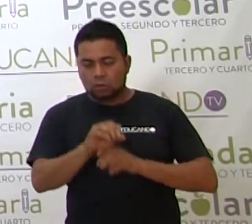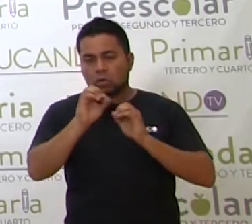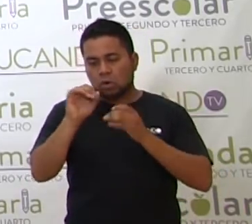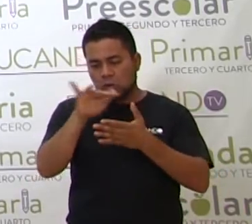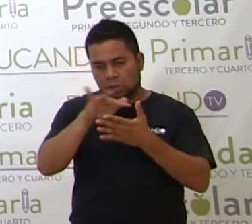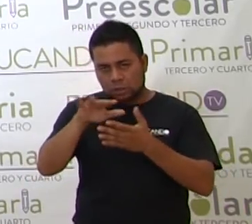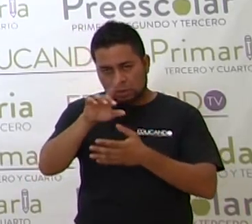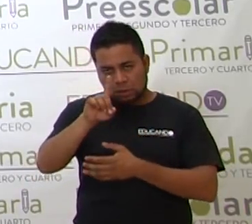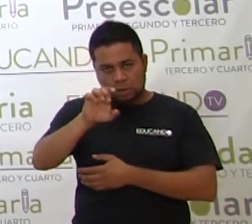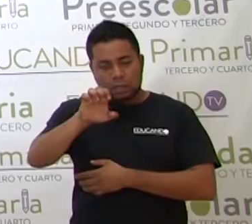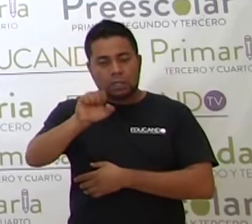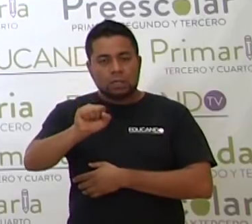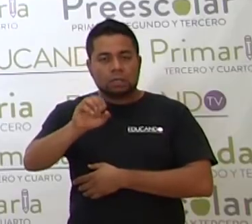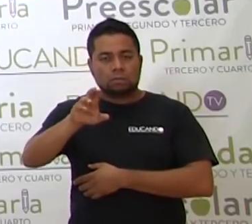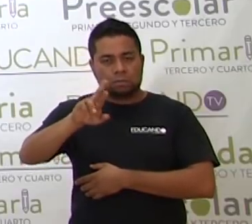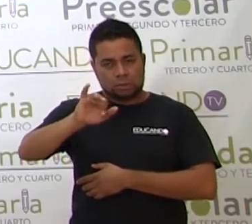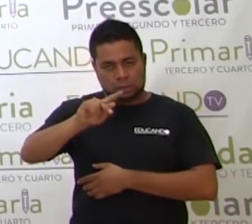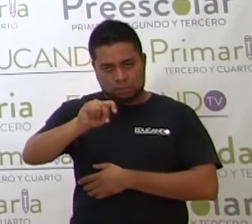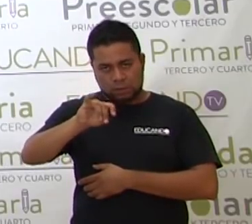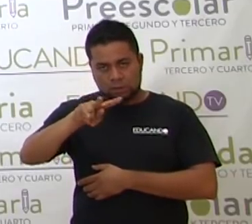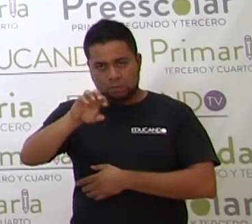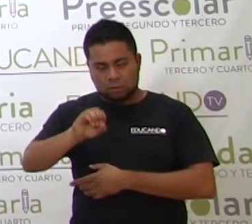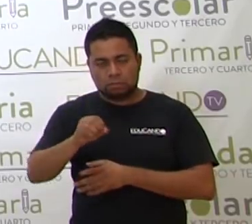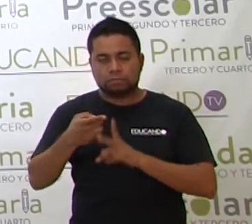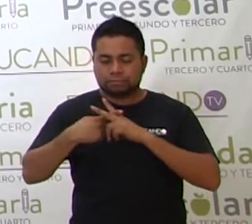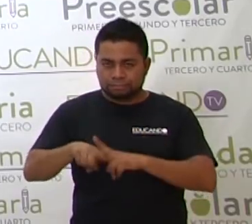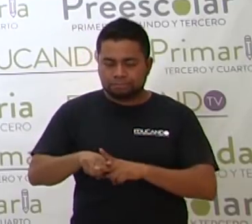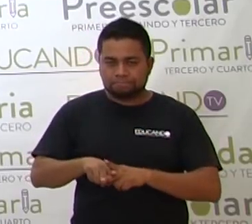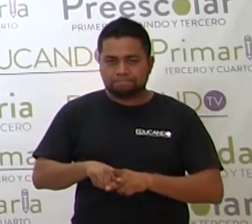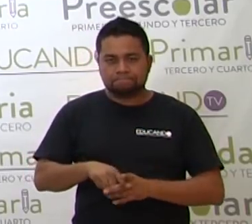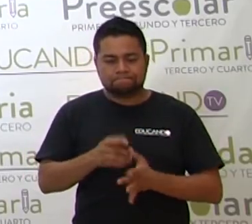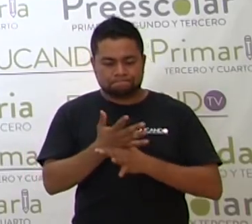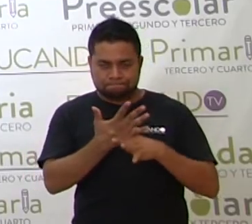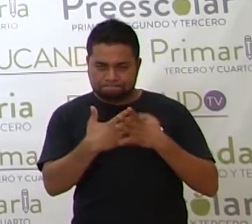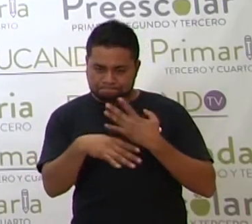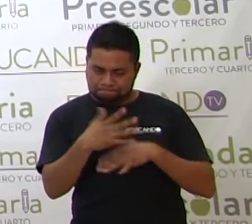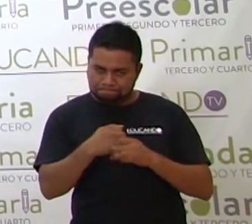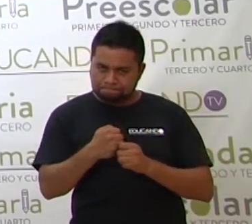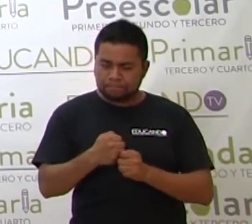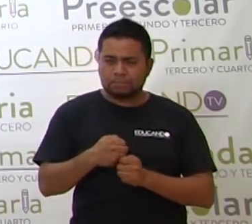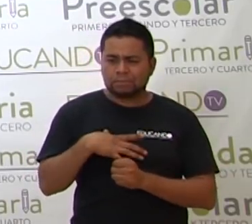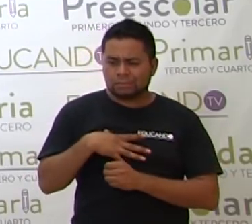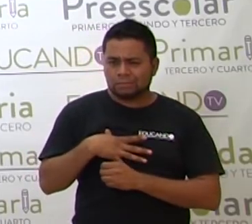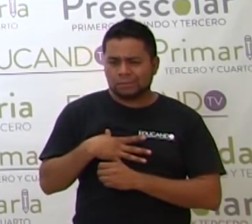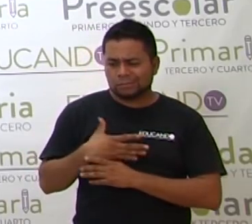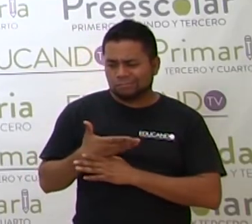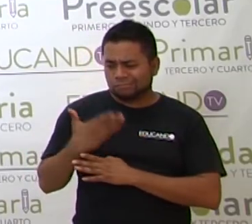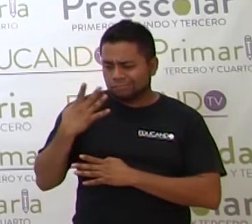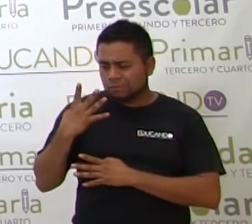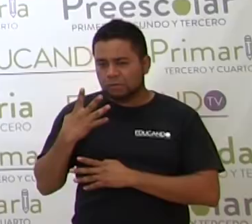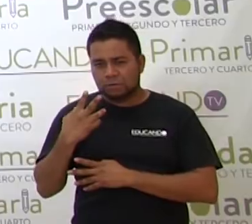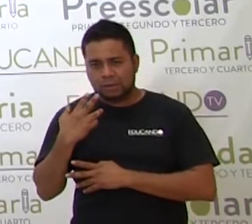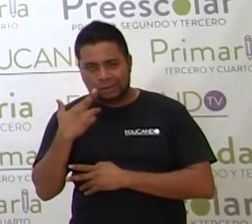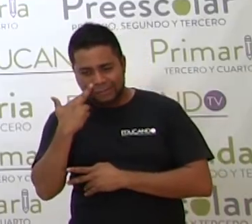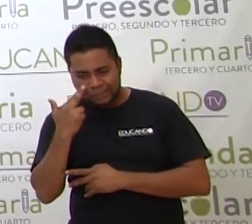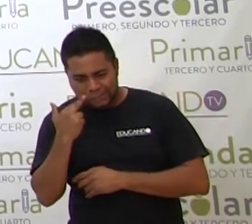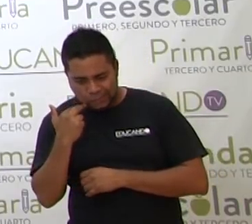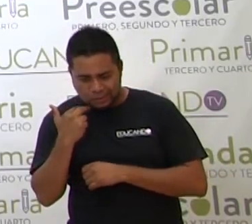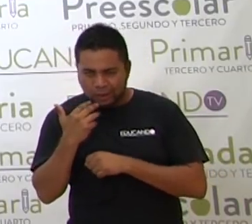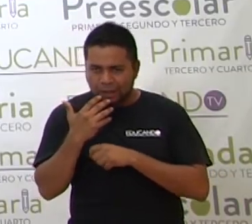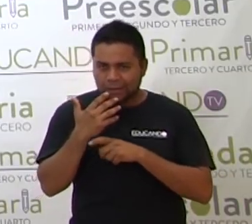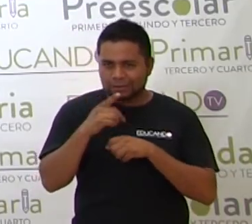texto descriptivo. Vamos a iniciar. Había una vez 4 ratones de color café con